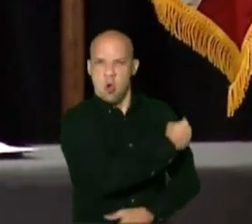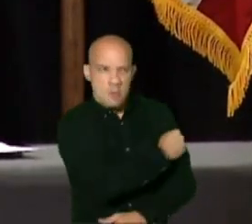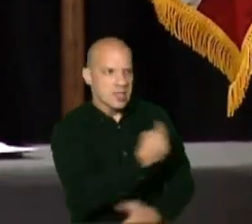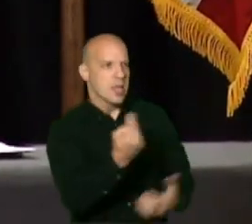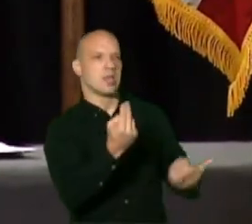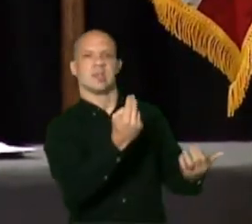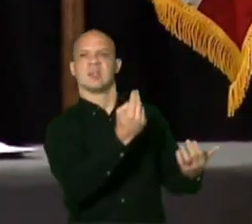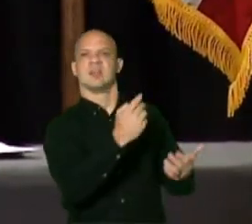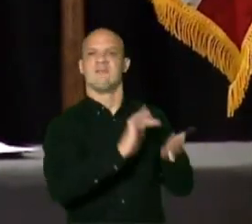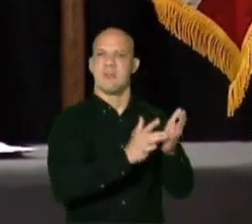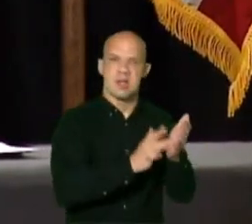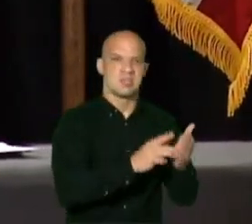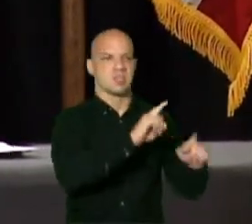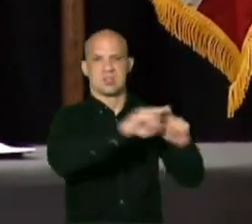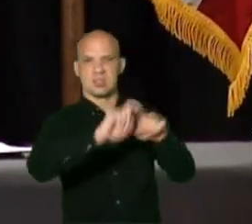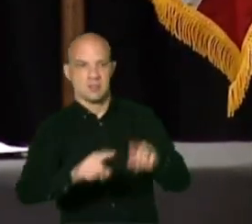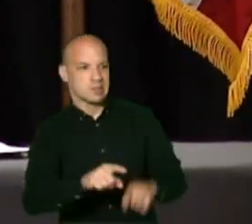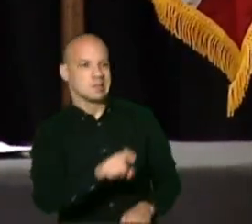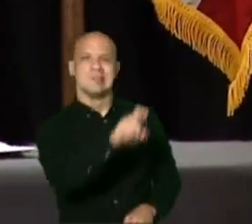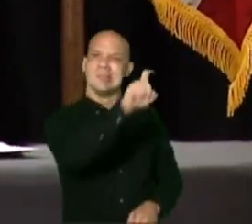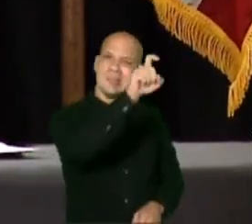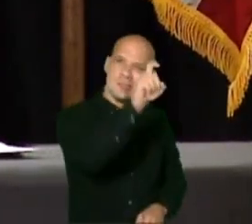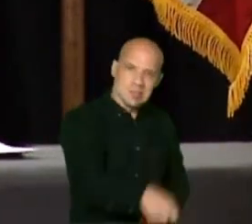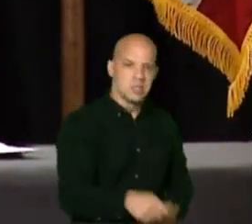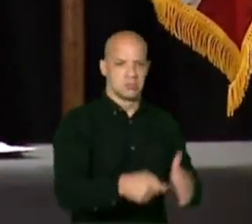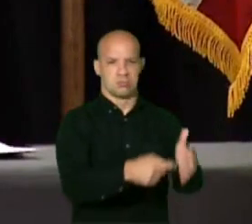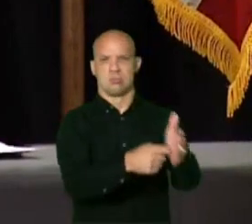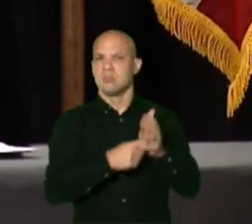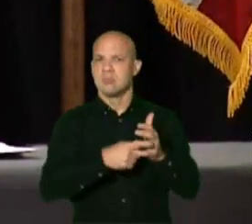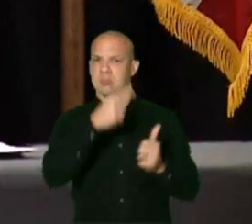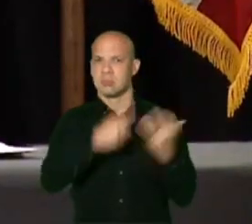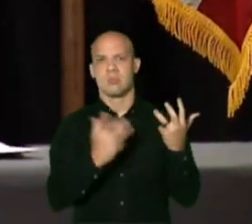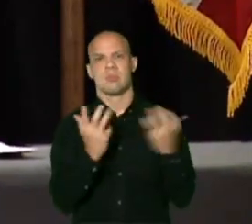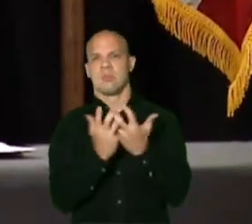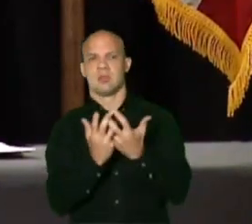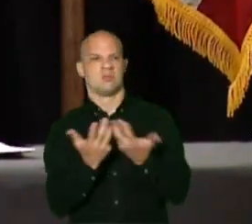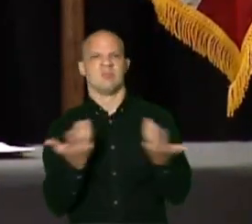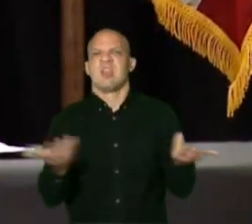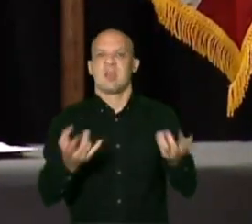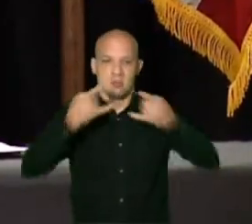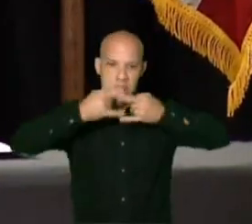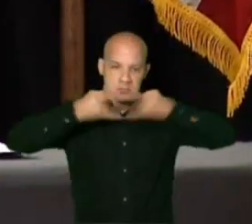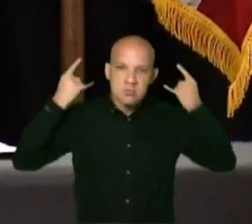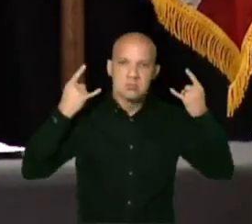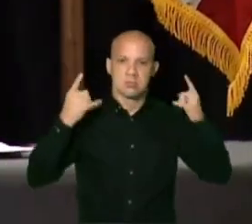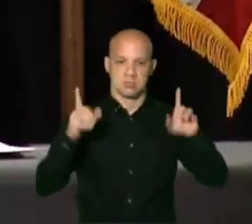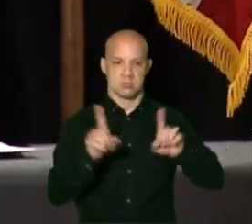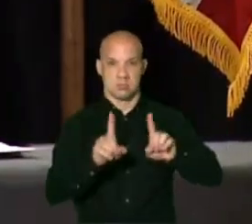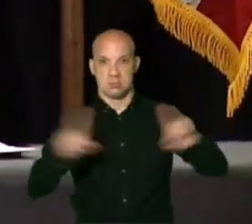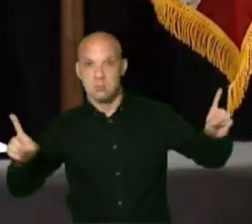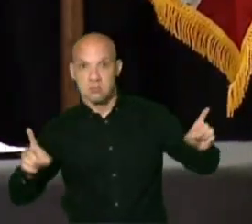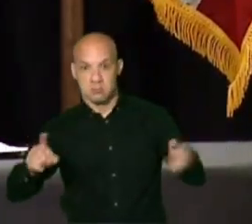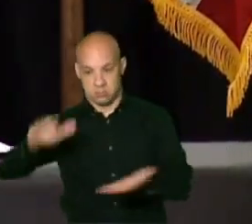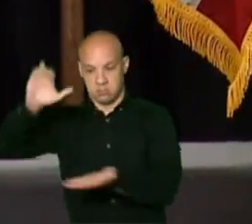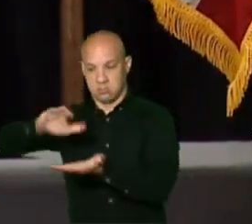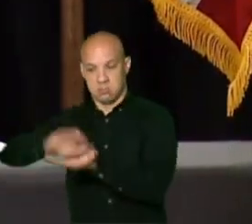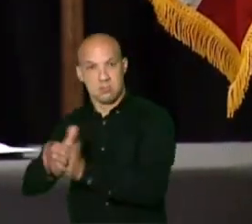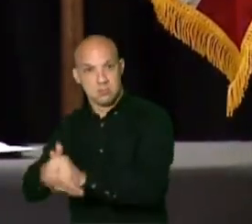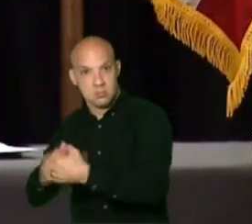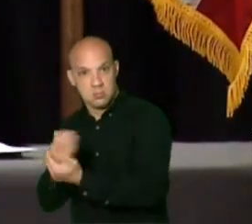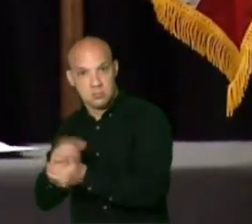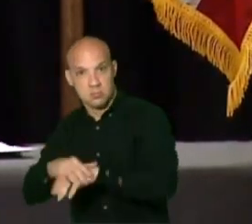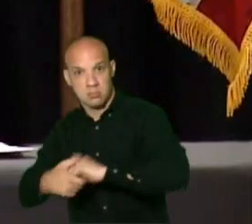medidas cautelares como el uso compulsorio de las mascarillas, el distanciamiento físico y la limpieza de manos, so